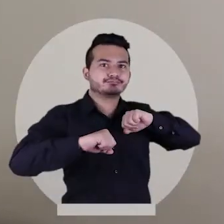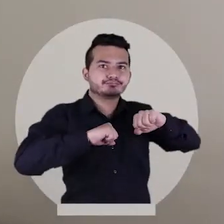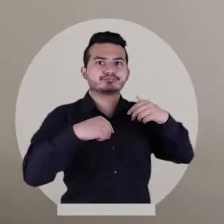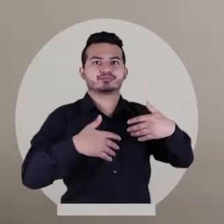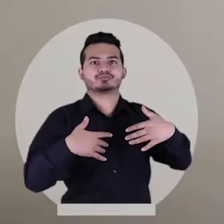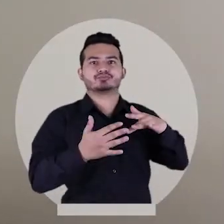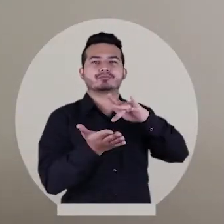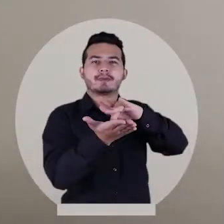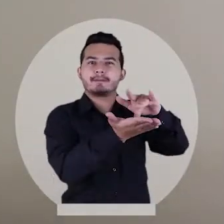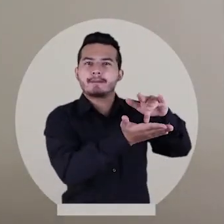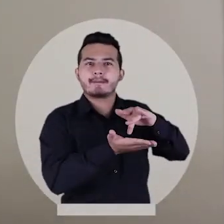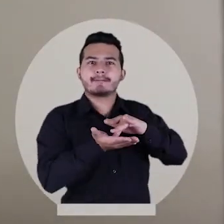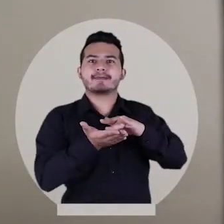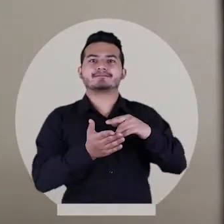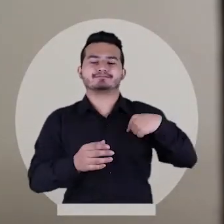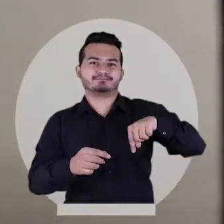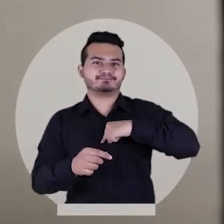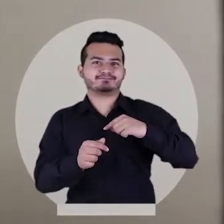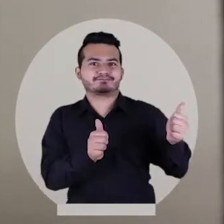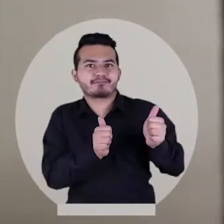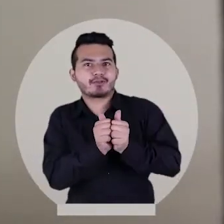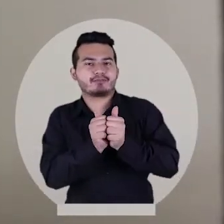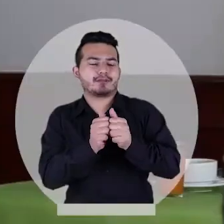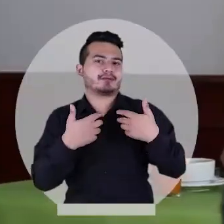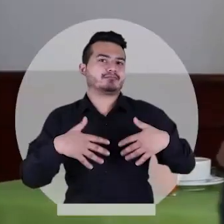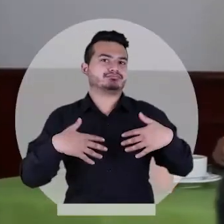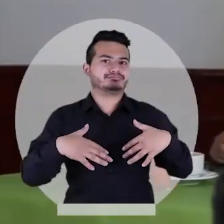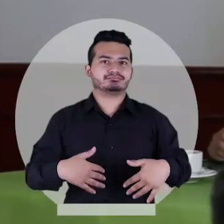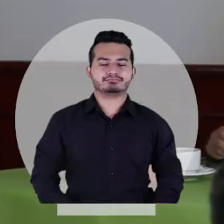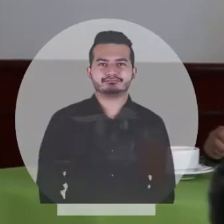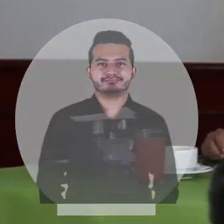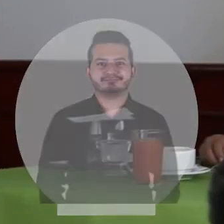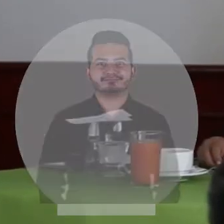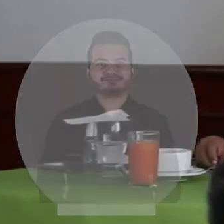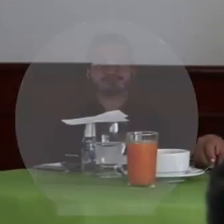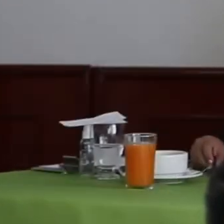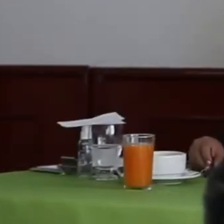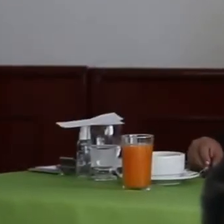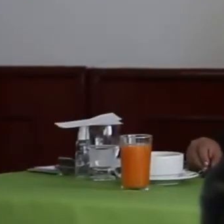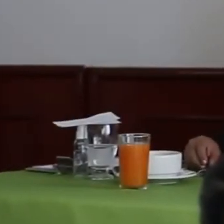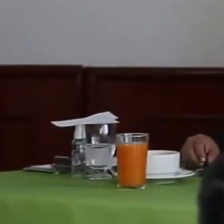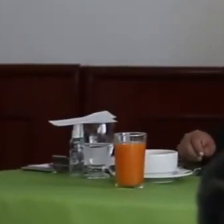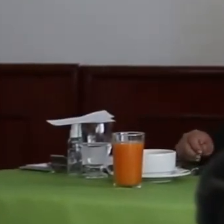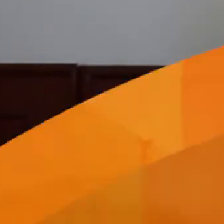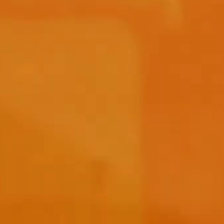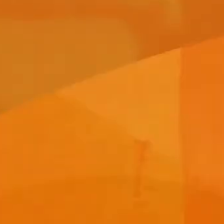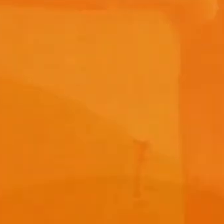señor alcalde por esta gestión tan importante y presencialmente está con nosotros.